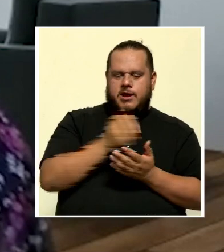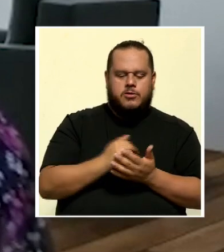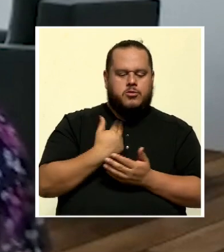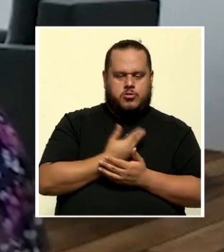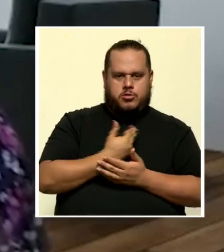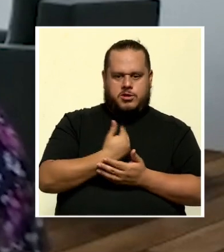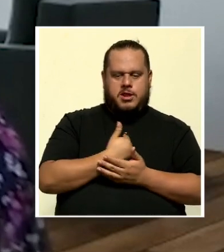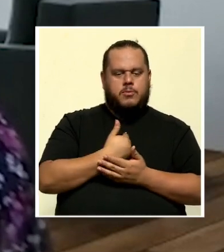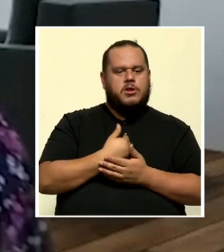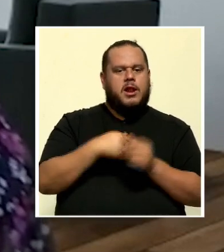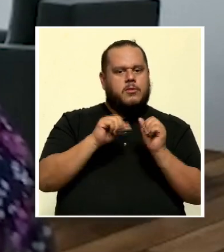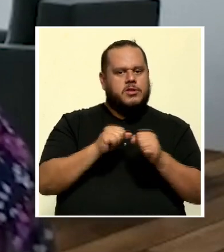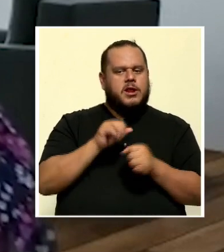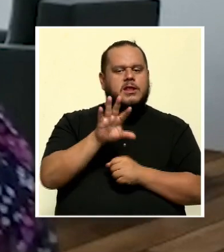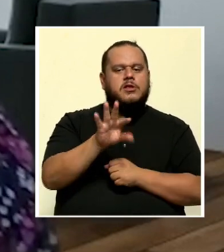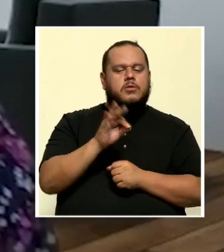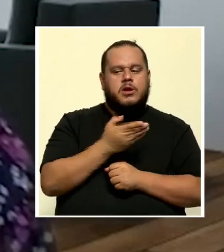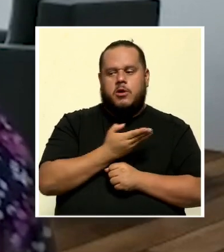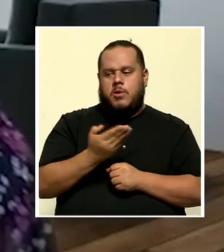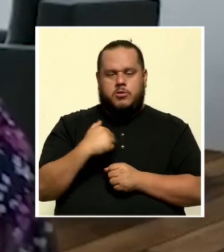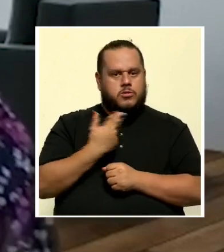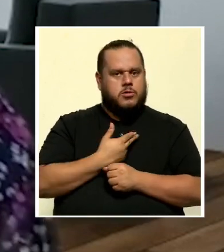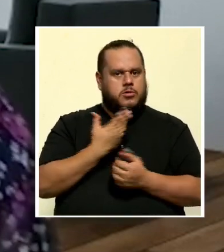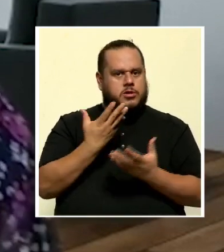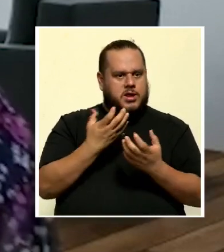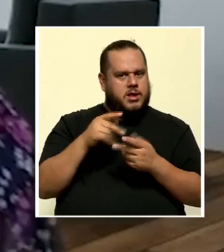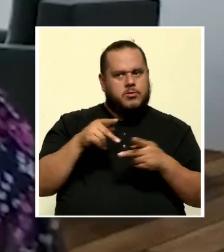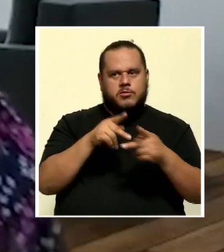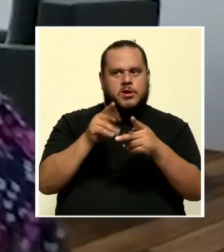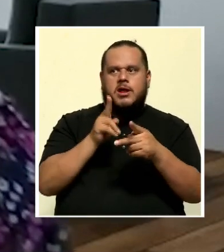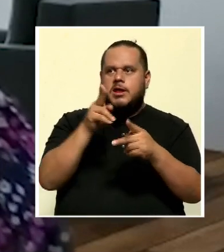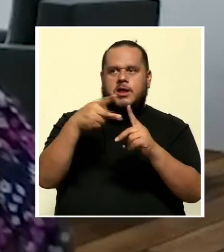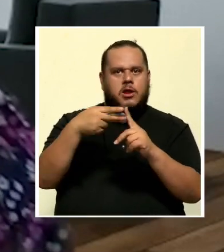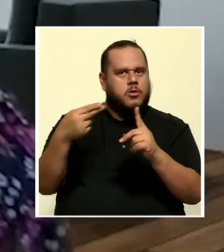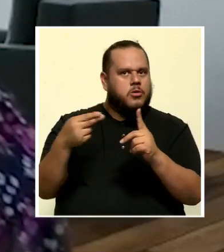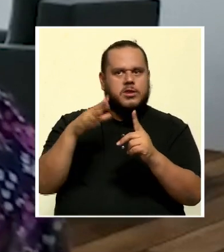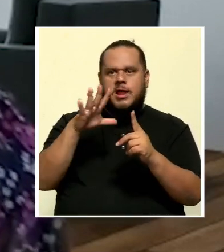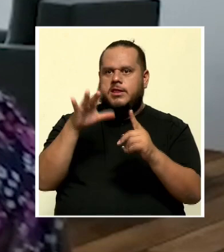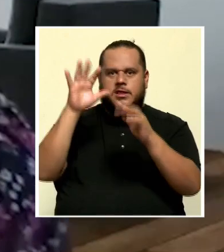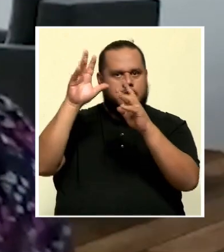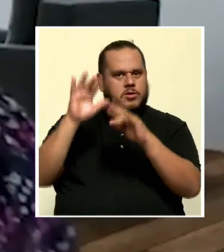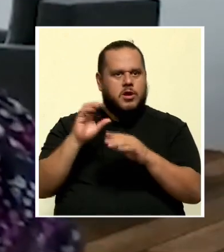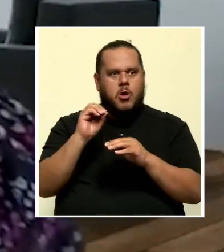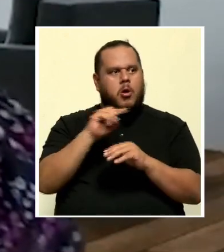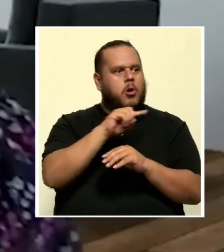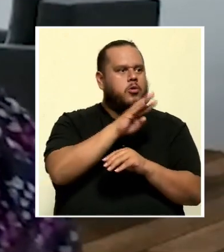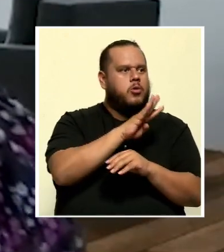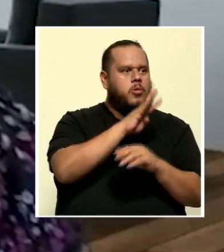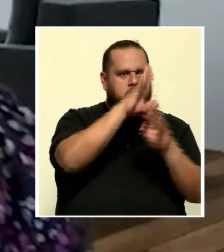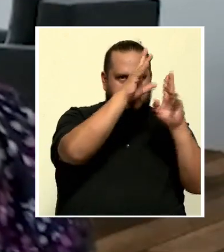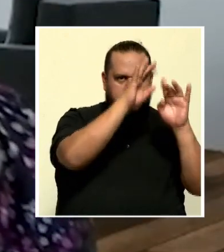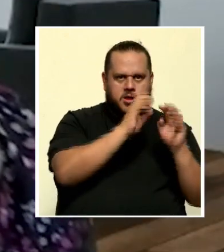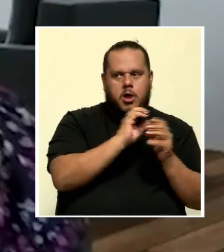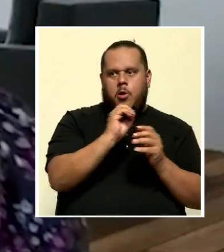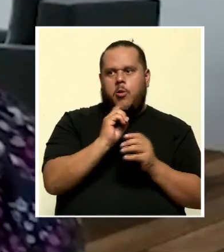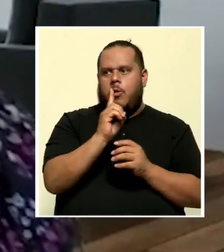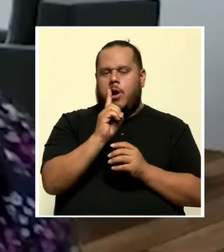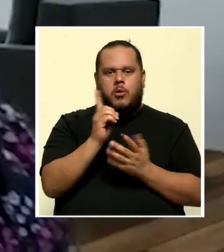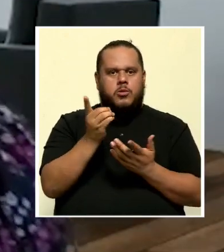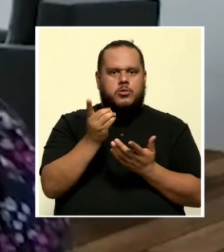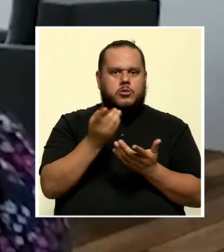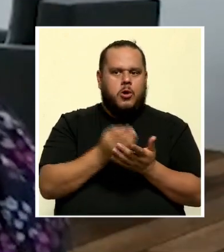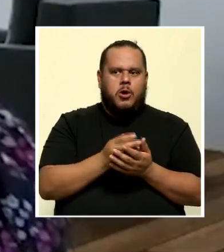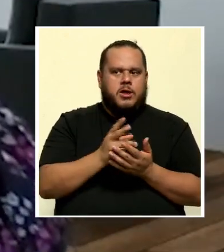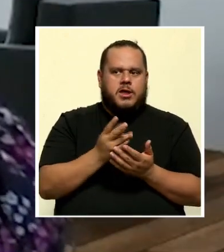posibilidad de escoger cuando queremos pasear en ir a un hotel 5 estrellas o ir a uno 4 estrellas o ir a uno que me da un